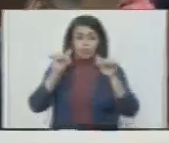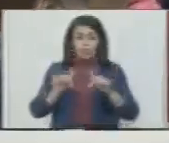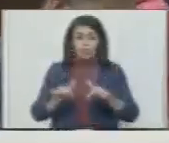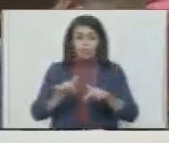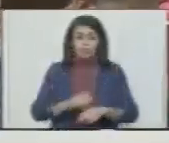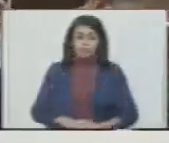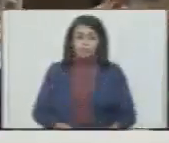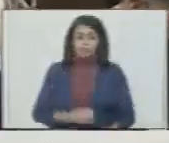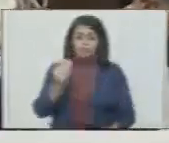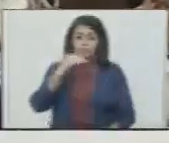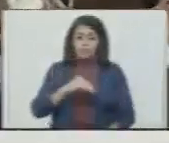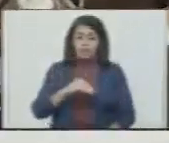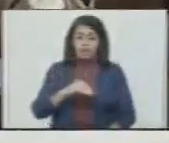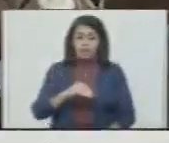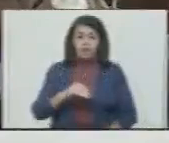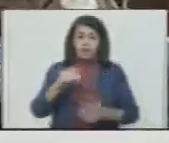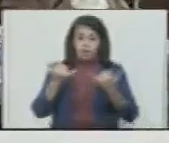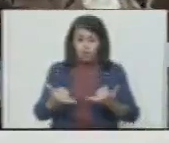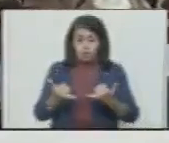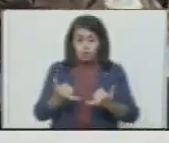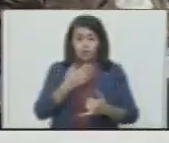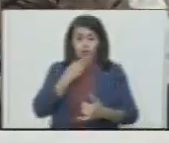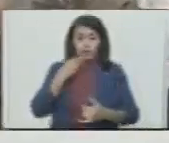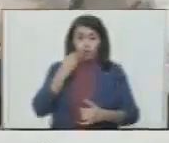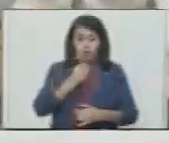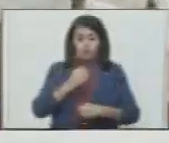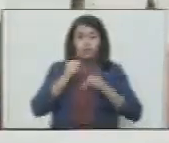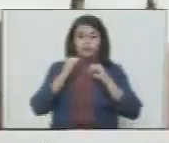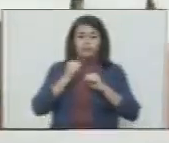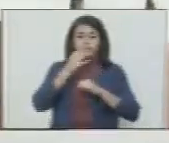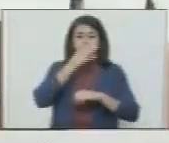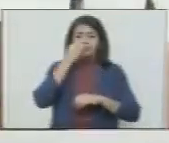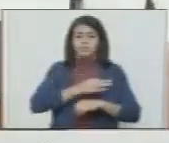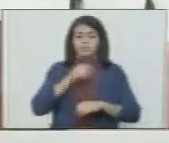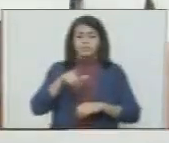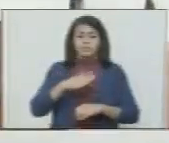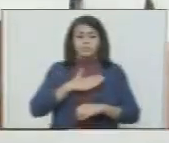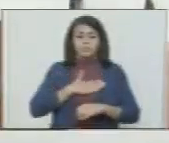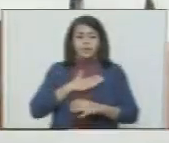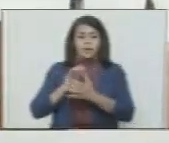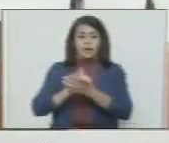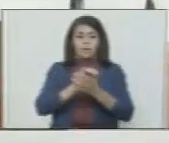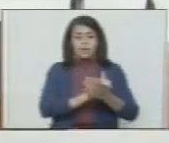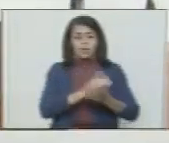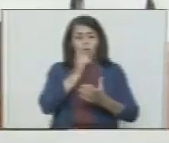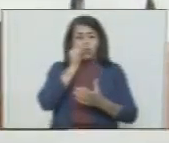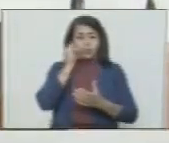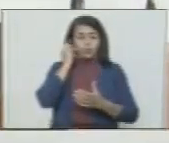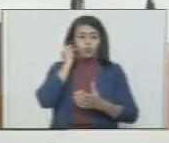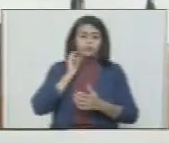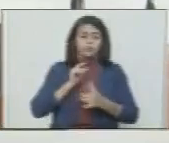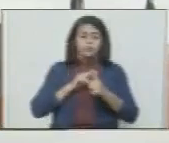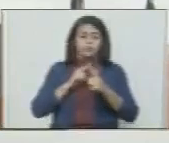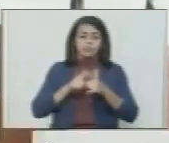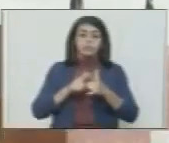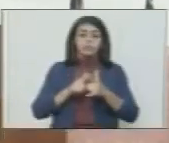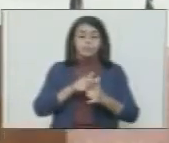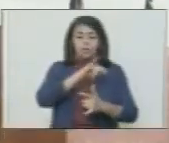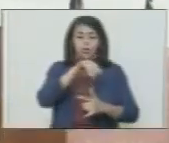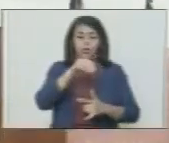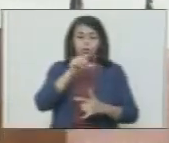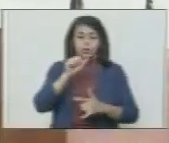Hoy, más que nunca, esta juventud reafirma, mis queridos compañeras y compañeras,